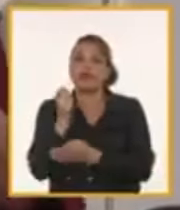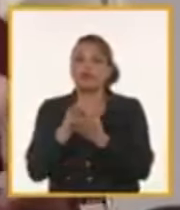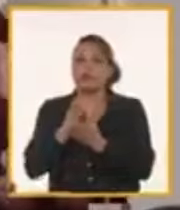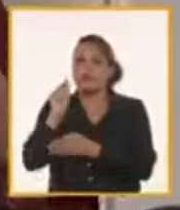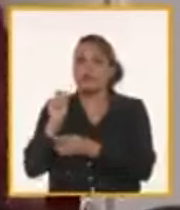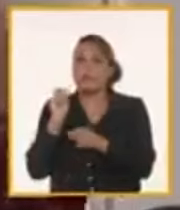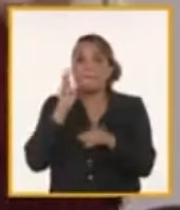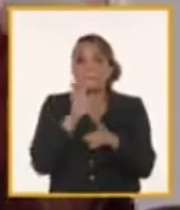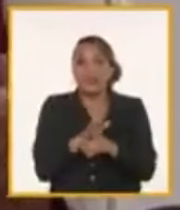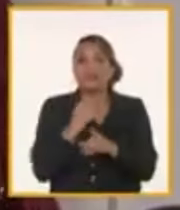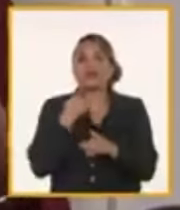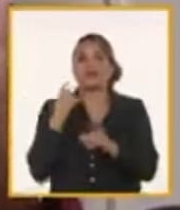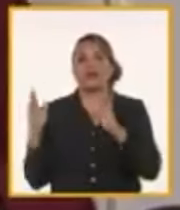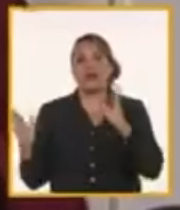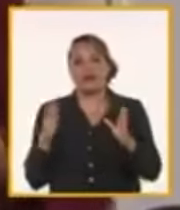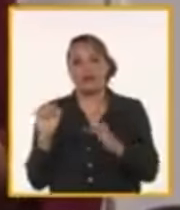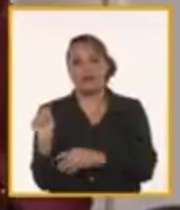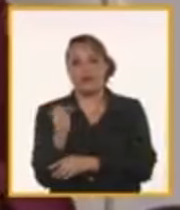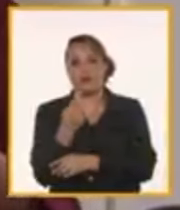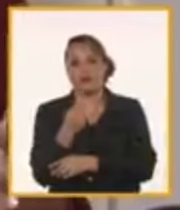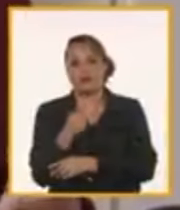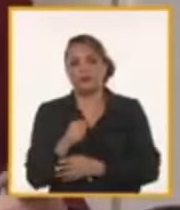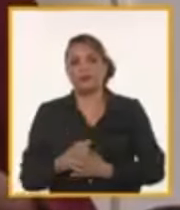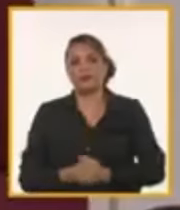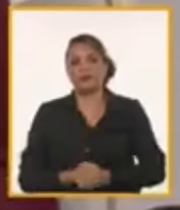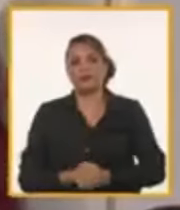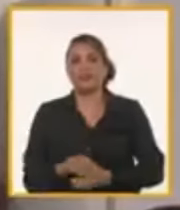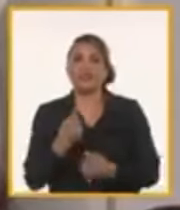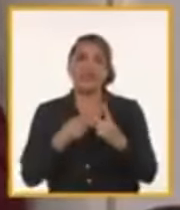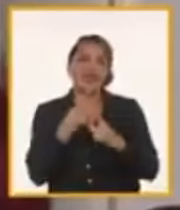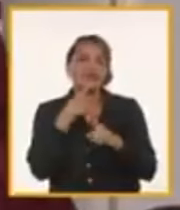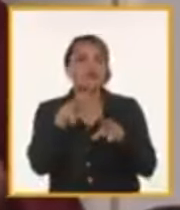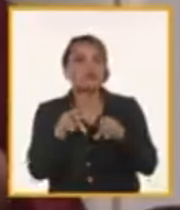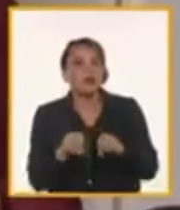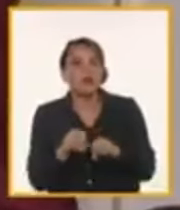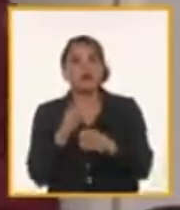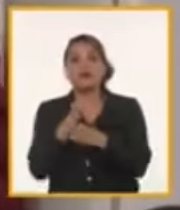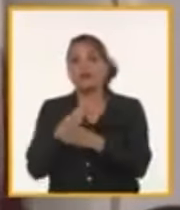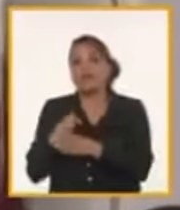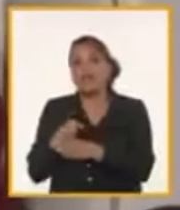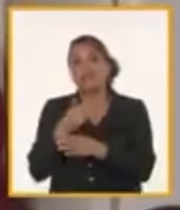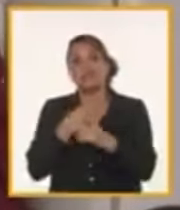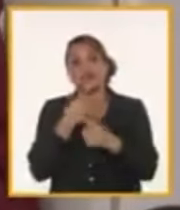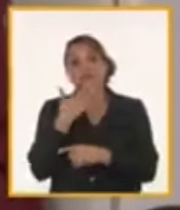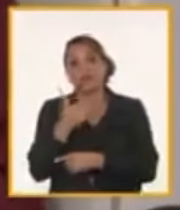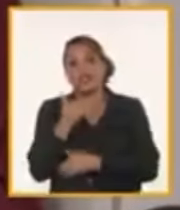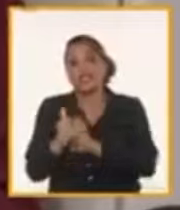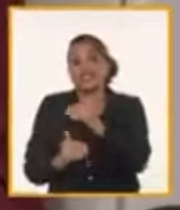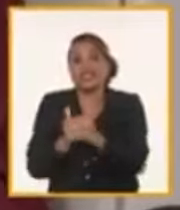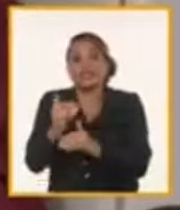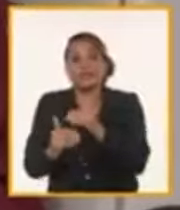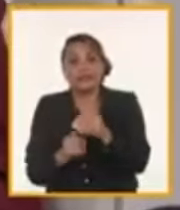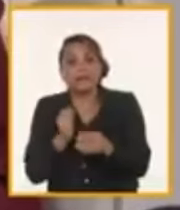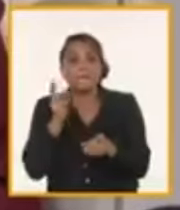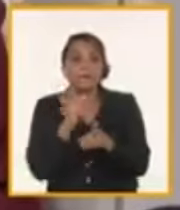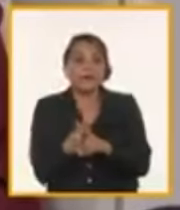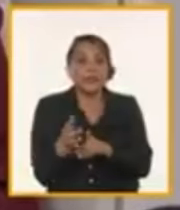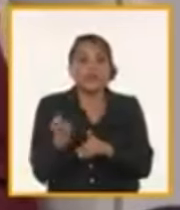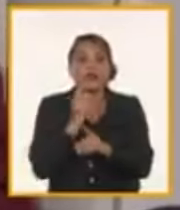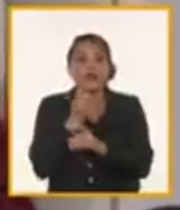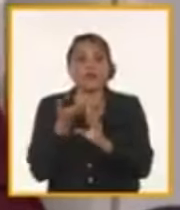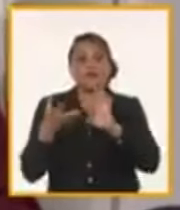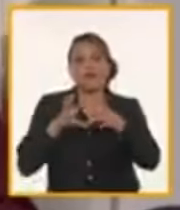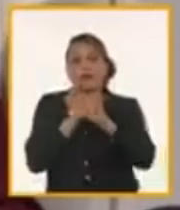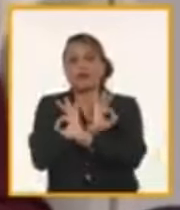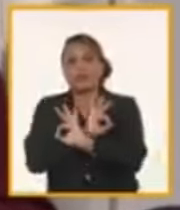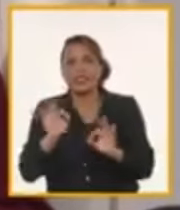año y bueno es una cosa típica que bueno es fruto de poder estar transitando ando ya de manera definitiva